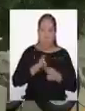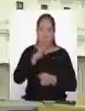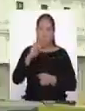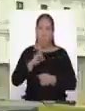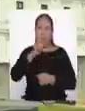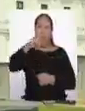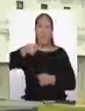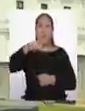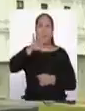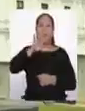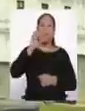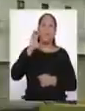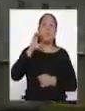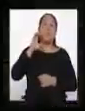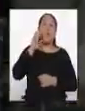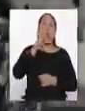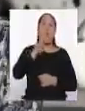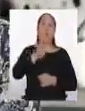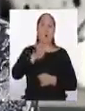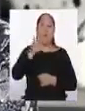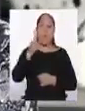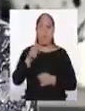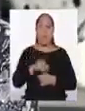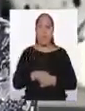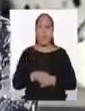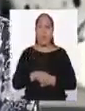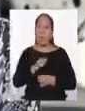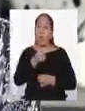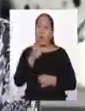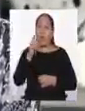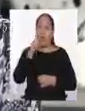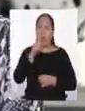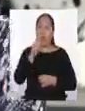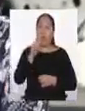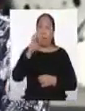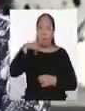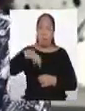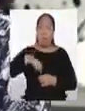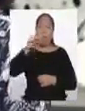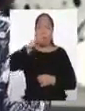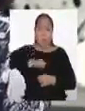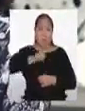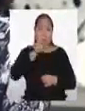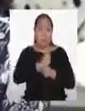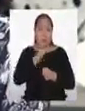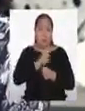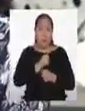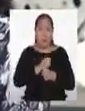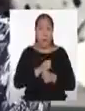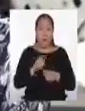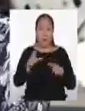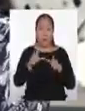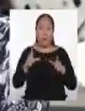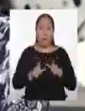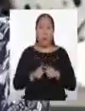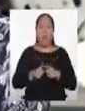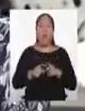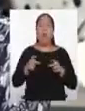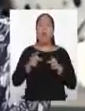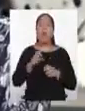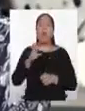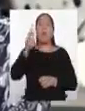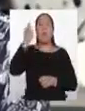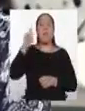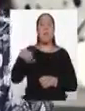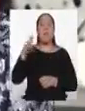en 1941. Otro LTP que todavía está en funcionamiento está en el cuartel Hoyos Rubio, en